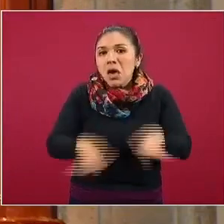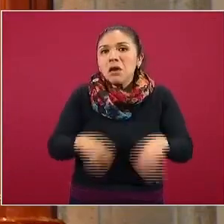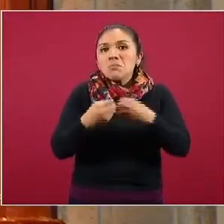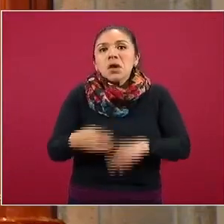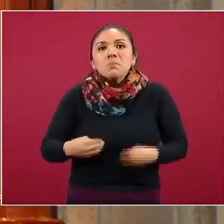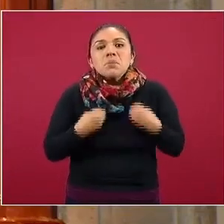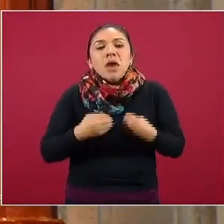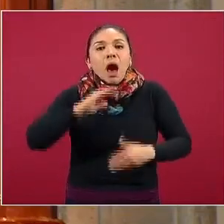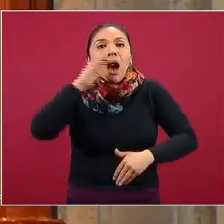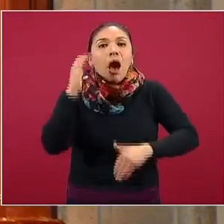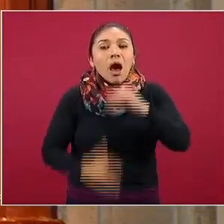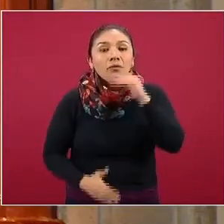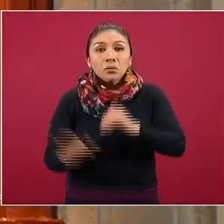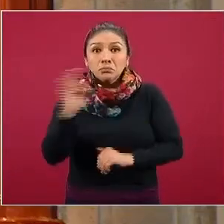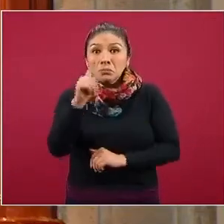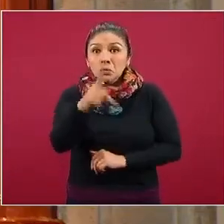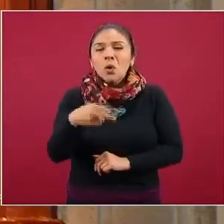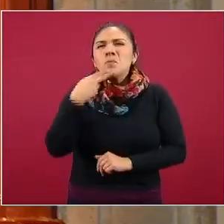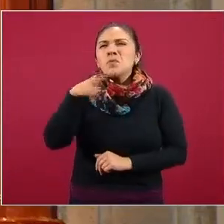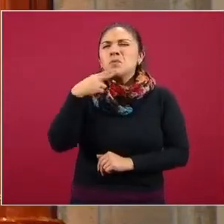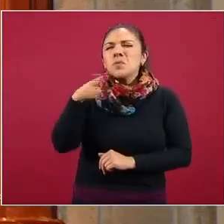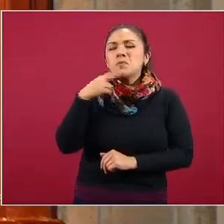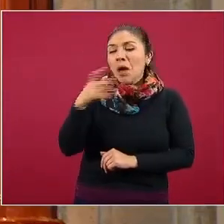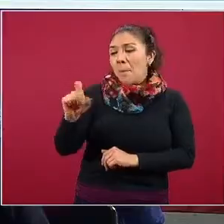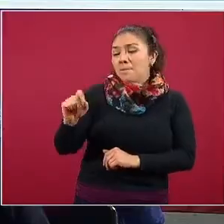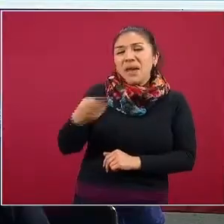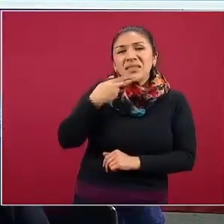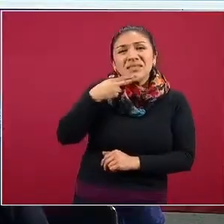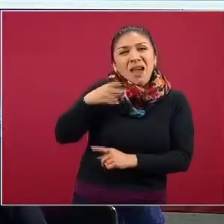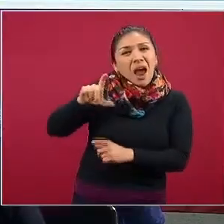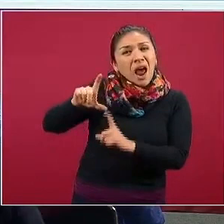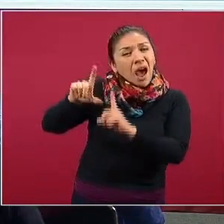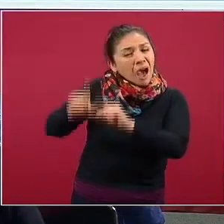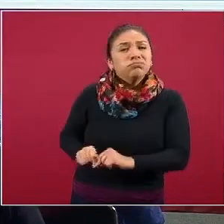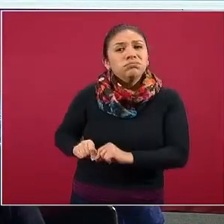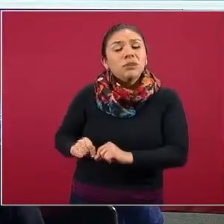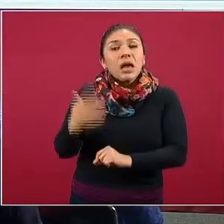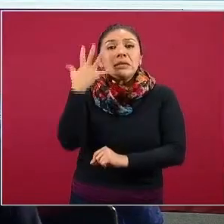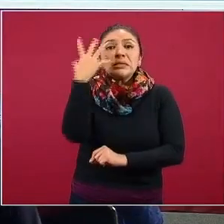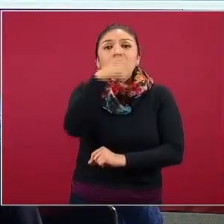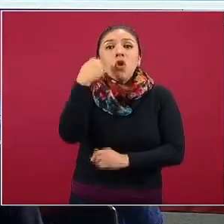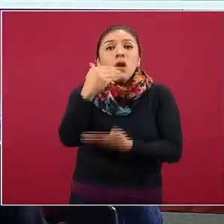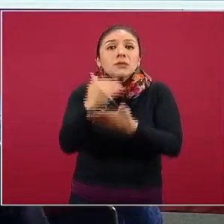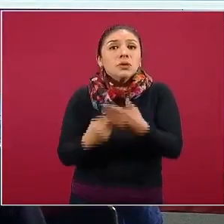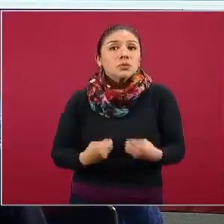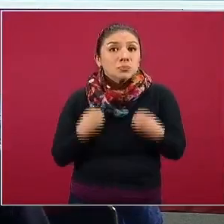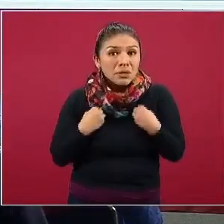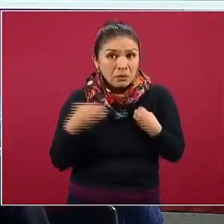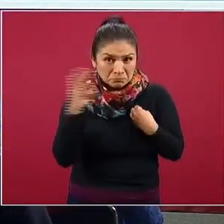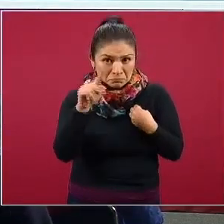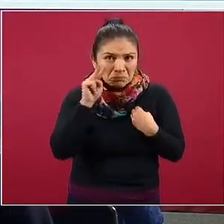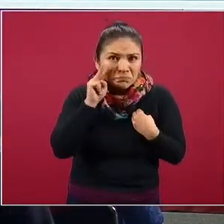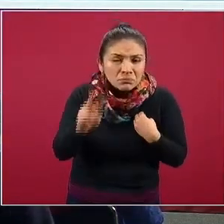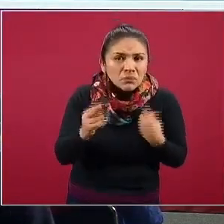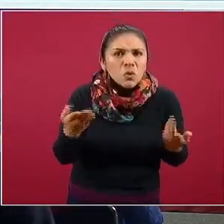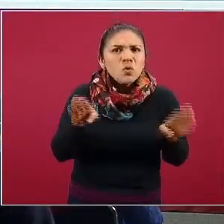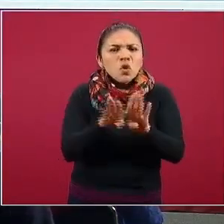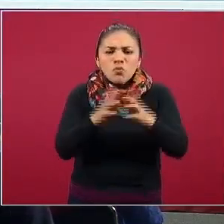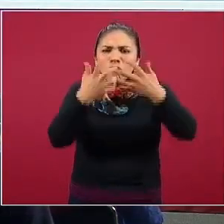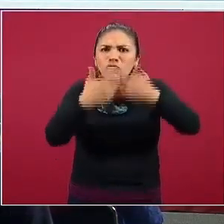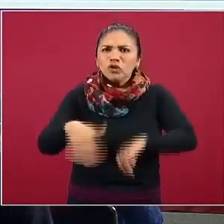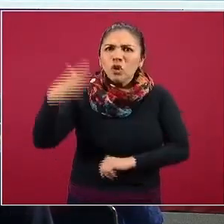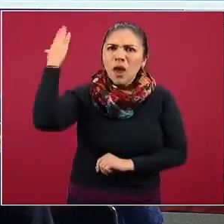fuma una cajetilla está perdiendo 5 horas de vida. Si uno ve el funcionamiento